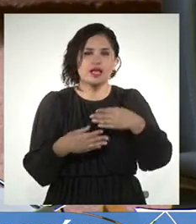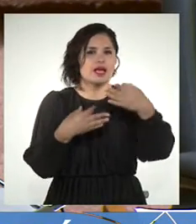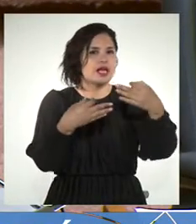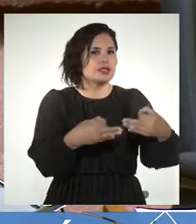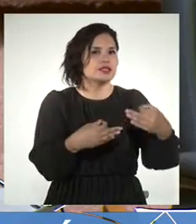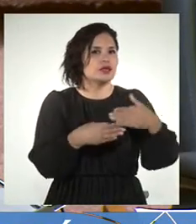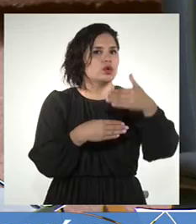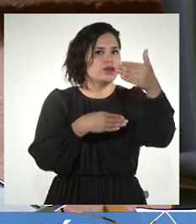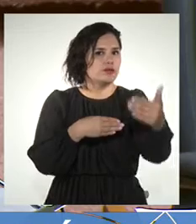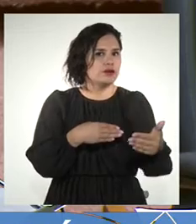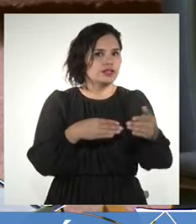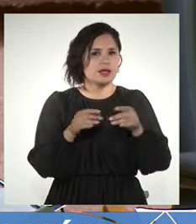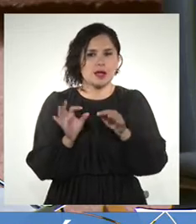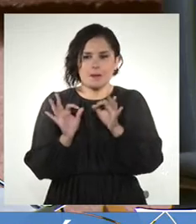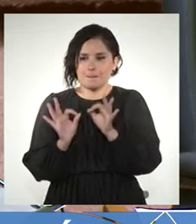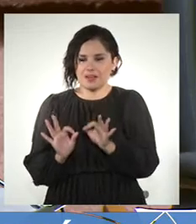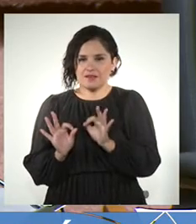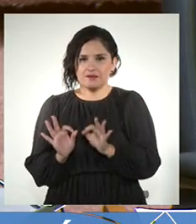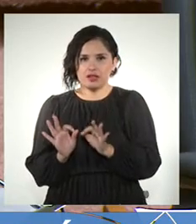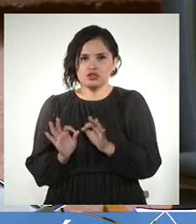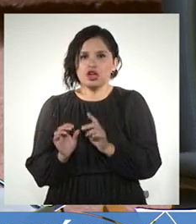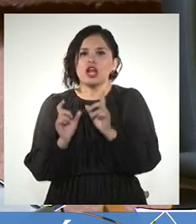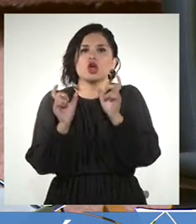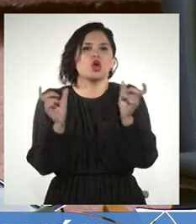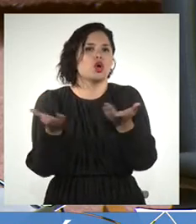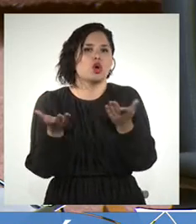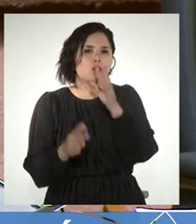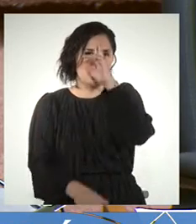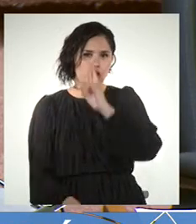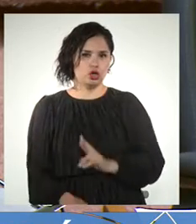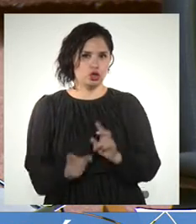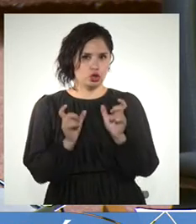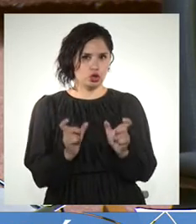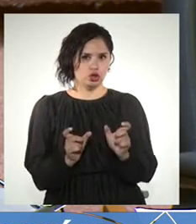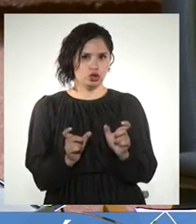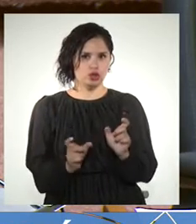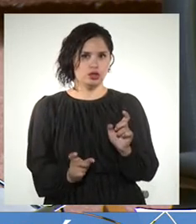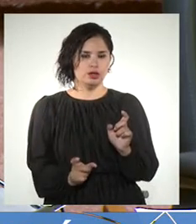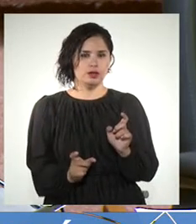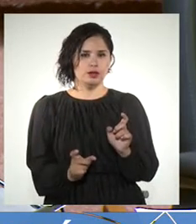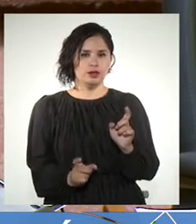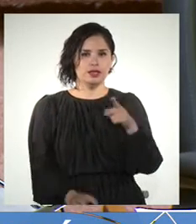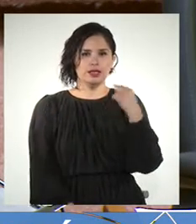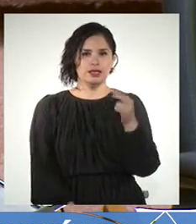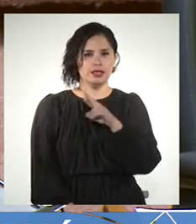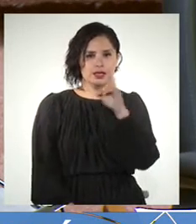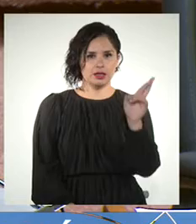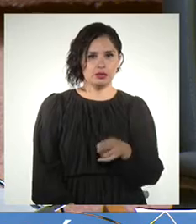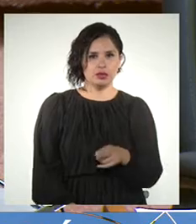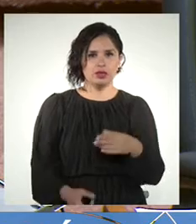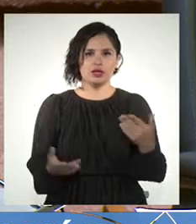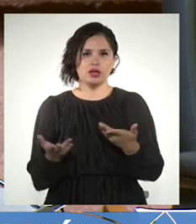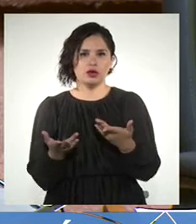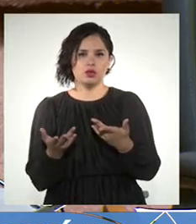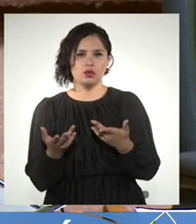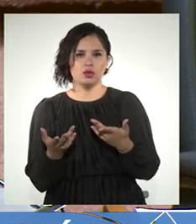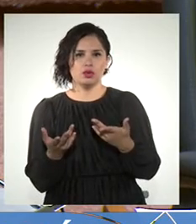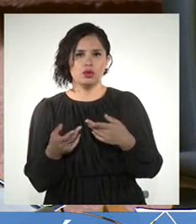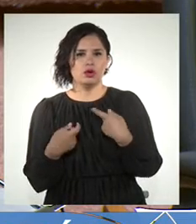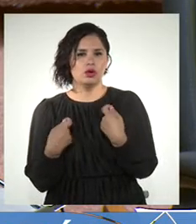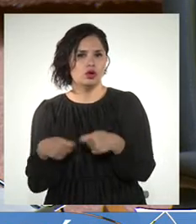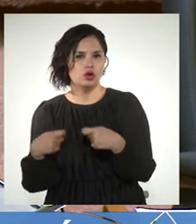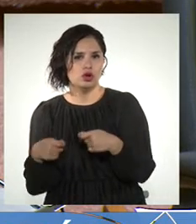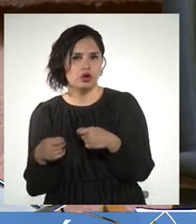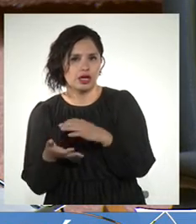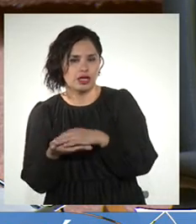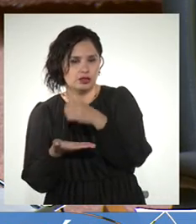perfeccionar el control de la Contraloría General de la República y de la UAF sobre las autoridades que manejaran los gastos reservados. El ministro